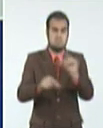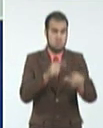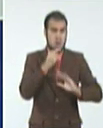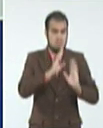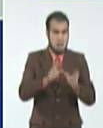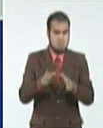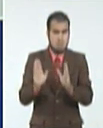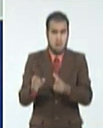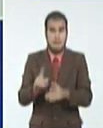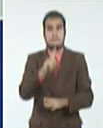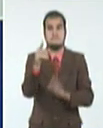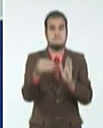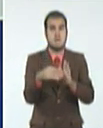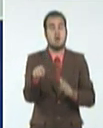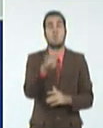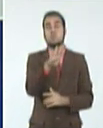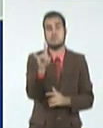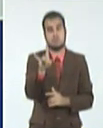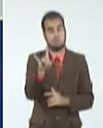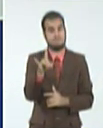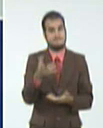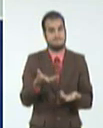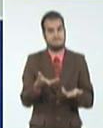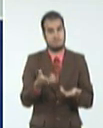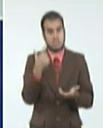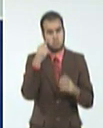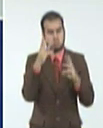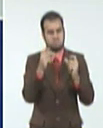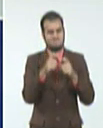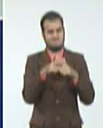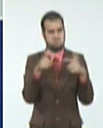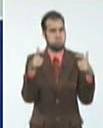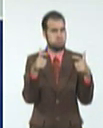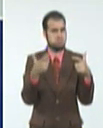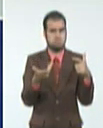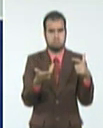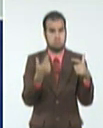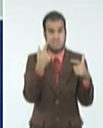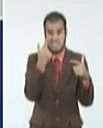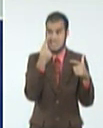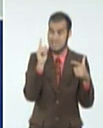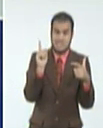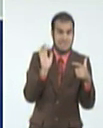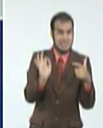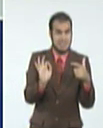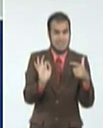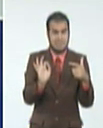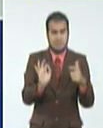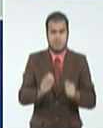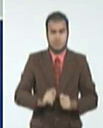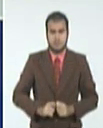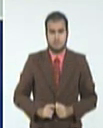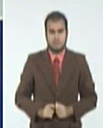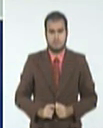Son cifras muy elevadas y se puede identificar que estamos hablando de